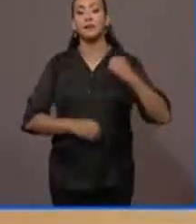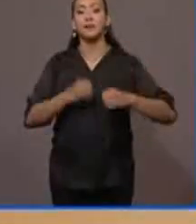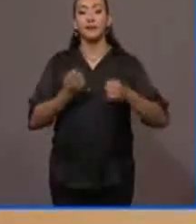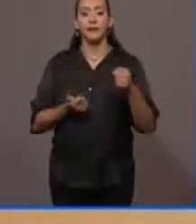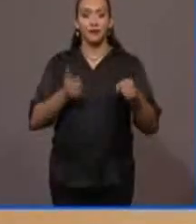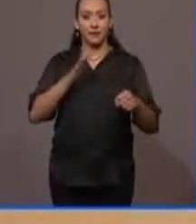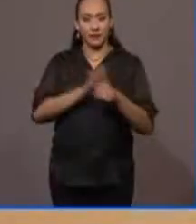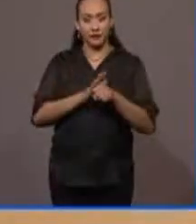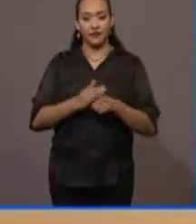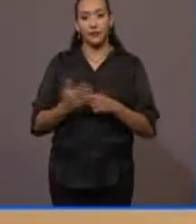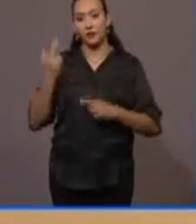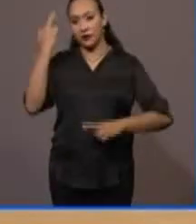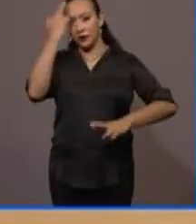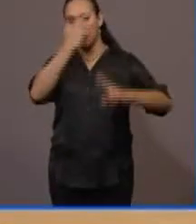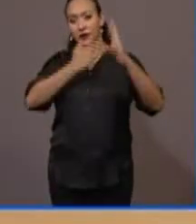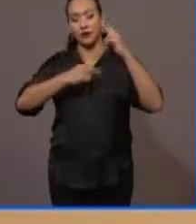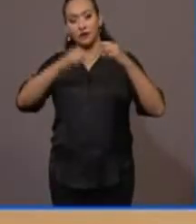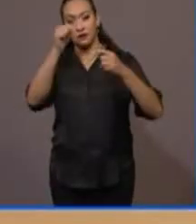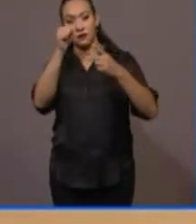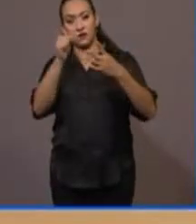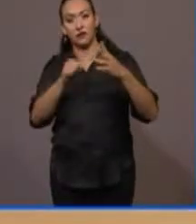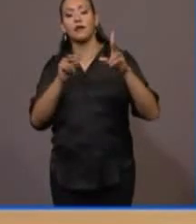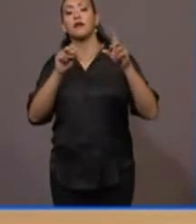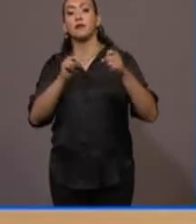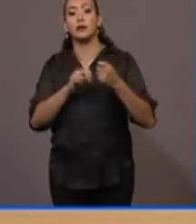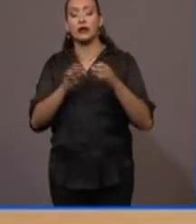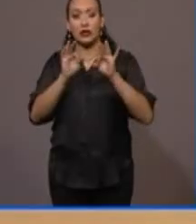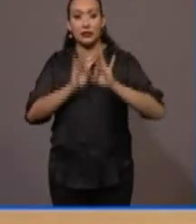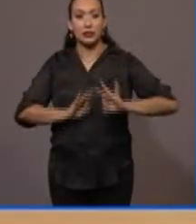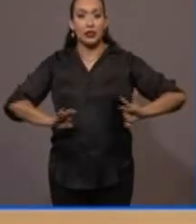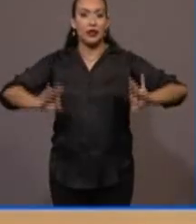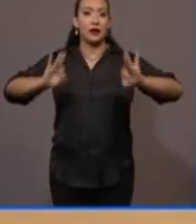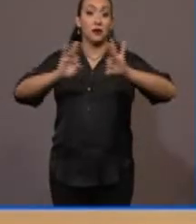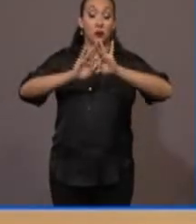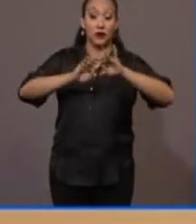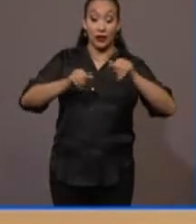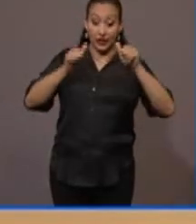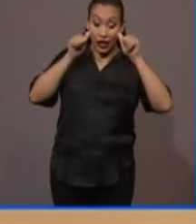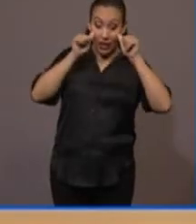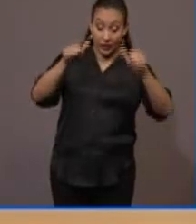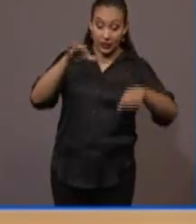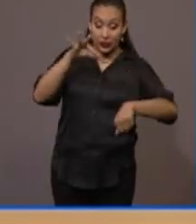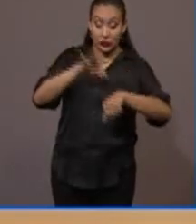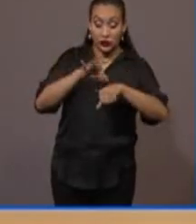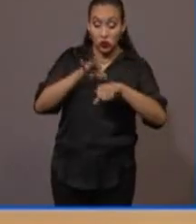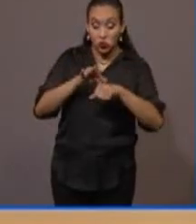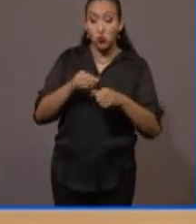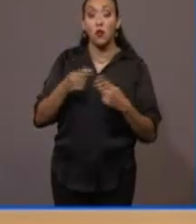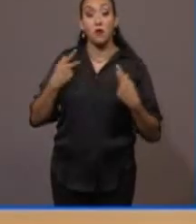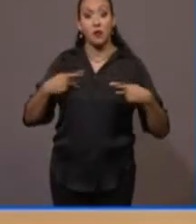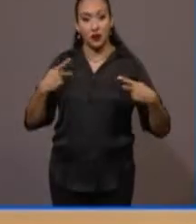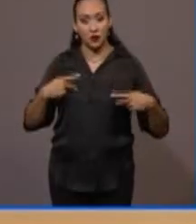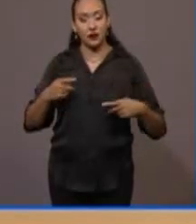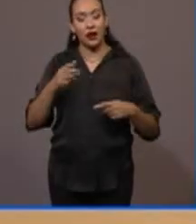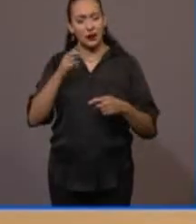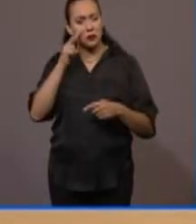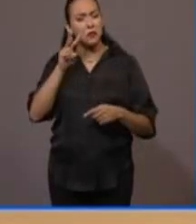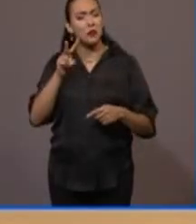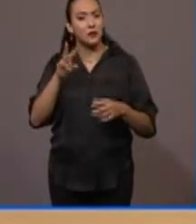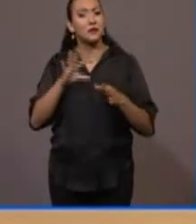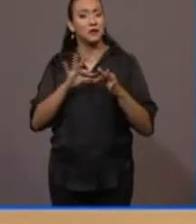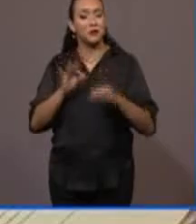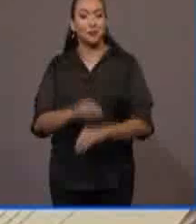Autoridades judiciales administrativas resolvieron respecto a la importancia que se tiene de brindar atención médica. Estos son los